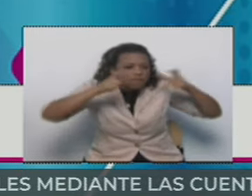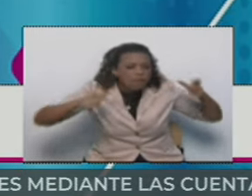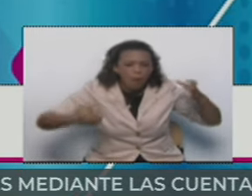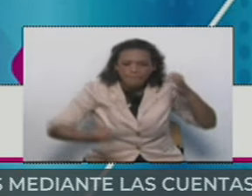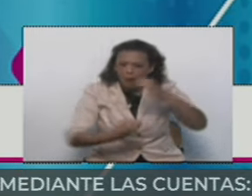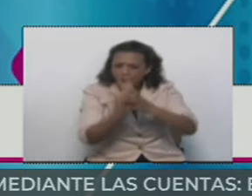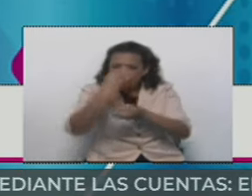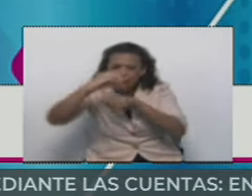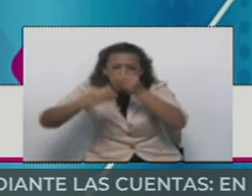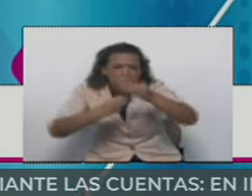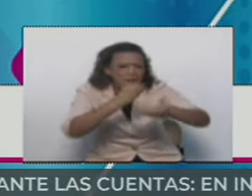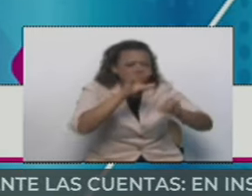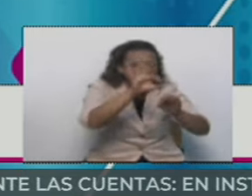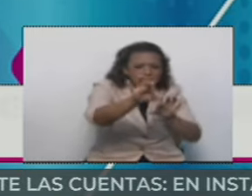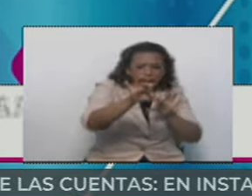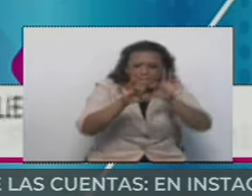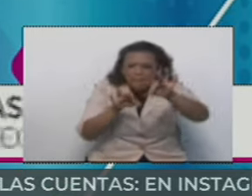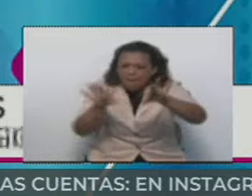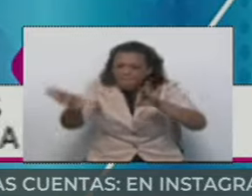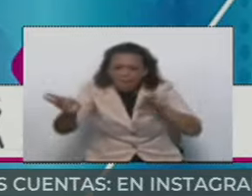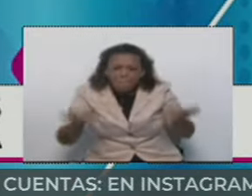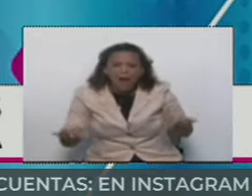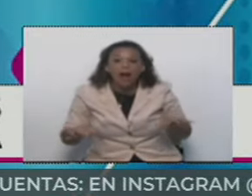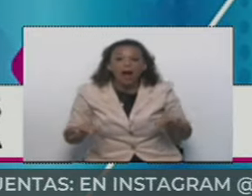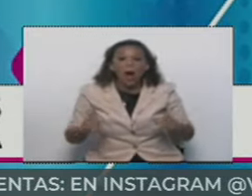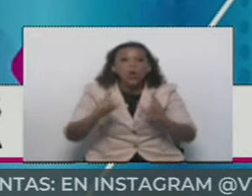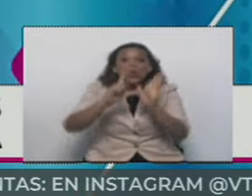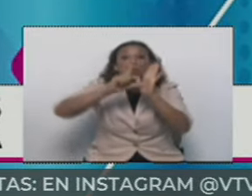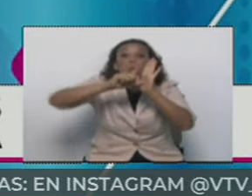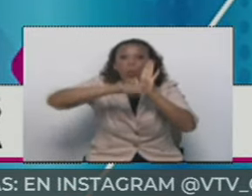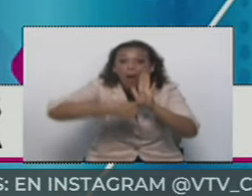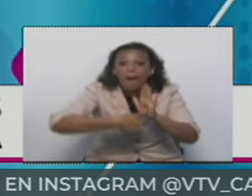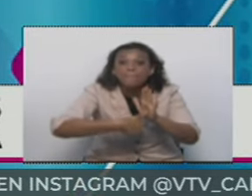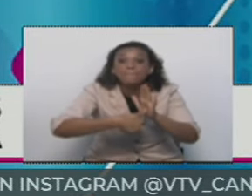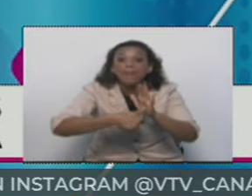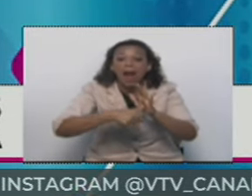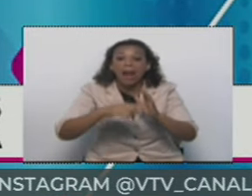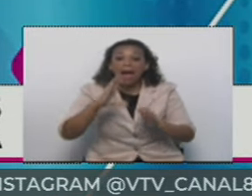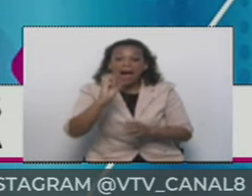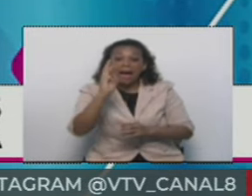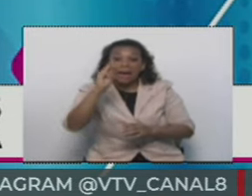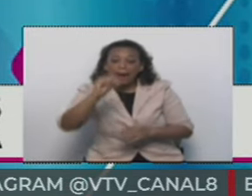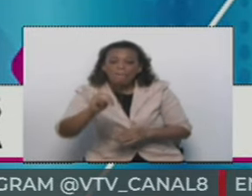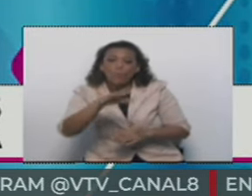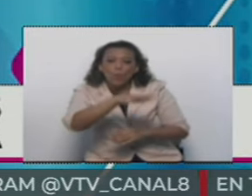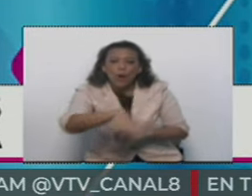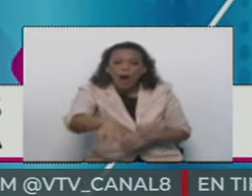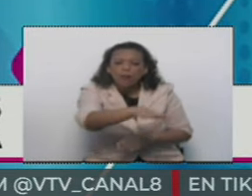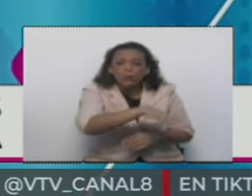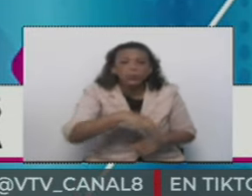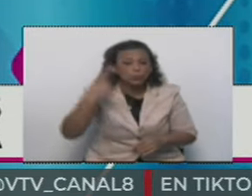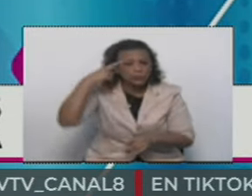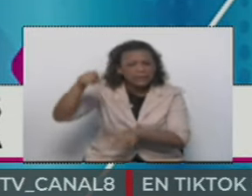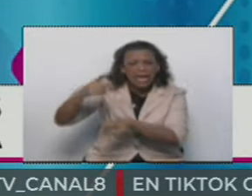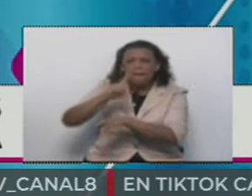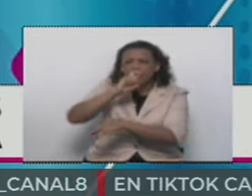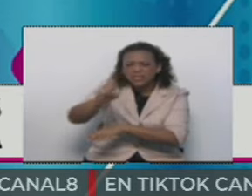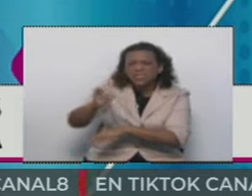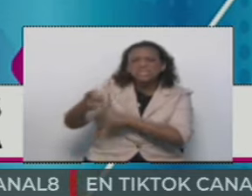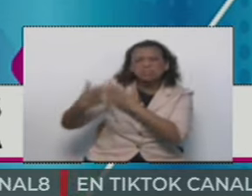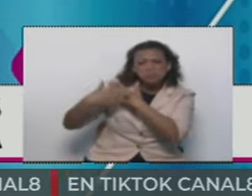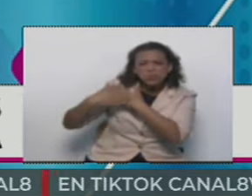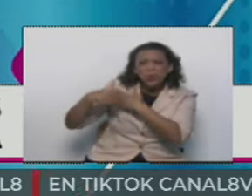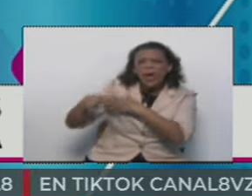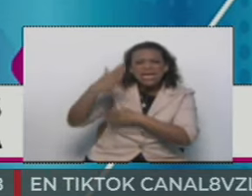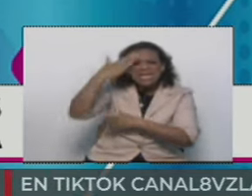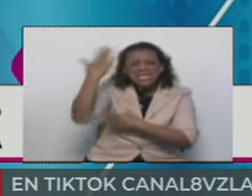vista de la conciencia política e ideológica. Posteriormente, el tema de la CA, que es el segundo punto de discusión. Usted ha venido planteando que quiere